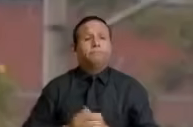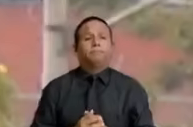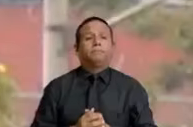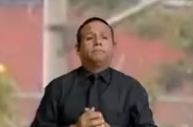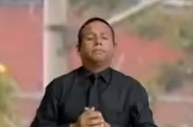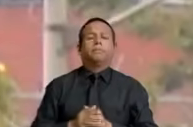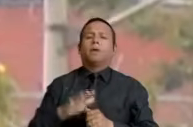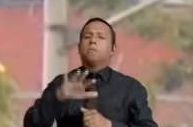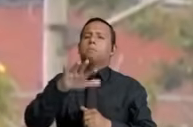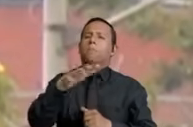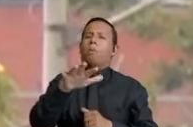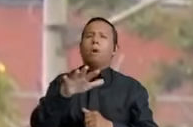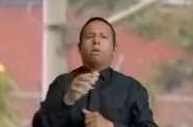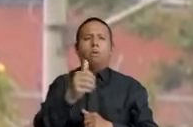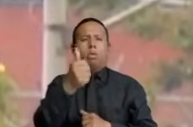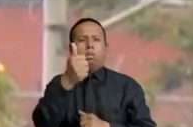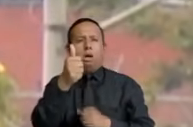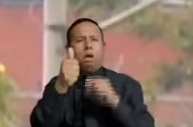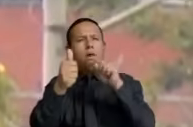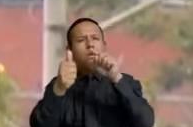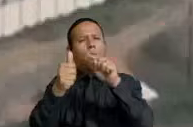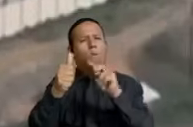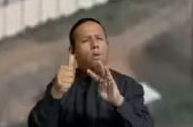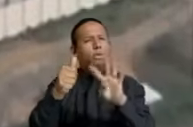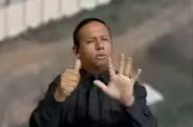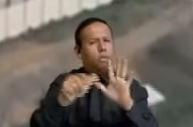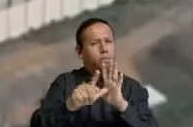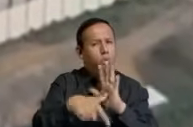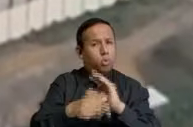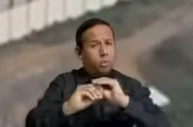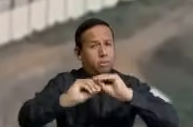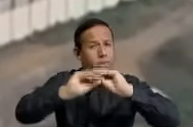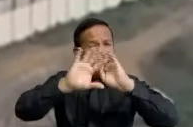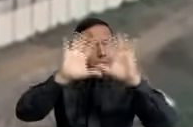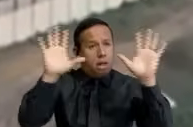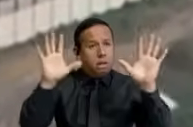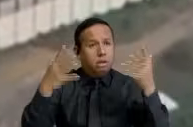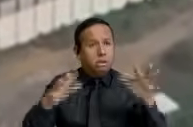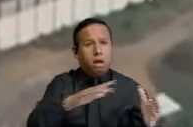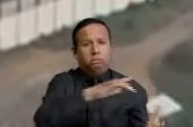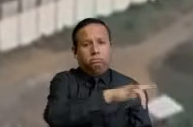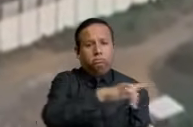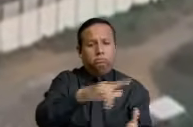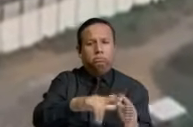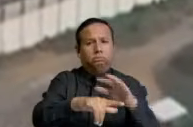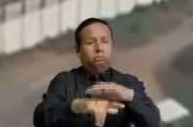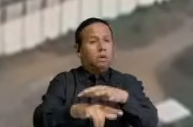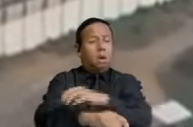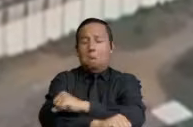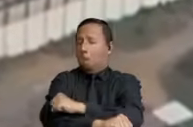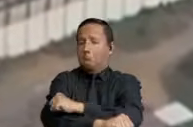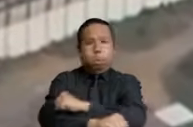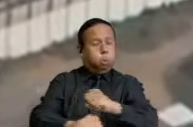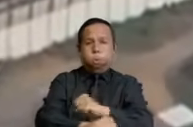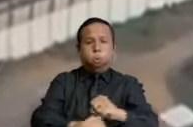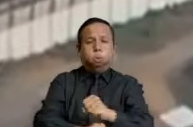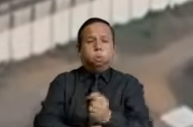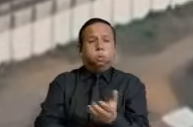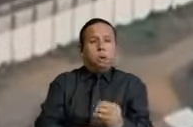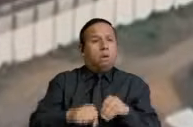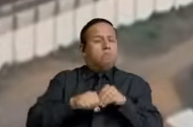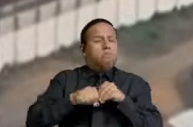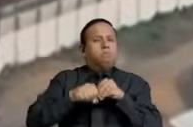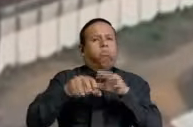presentada alrededor de las 10:45 minutos de la mañana cuando se produjo la detonación del artefacto la onda